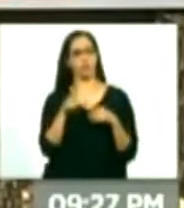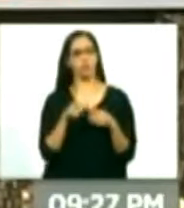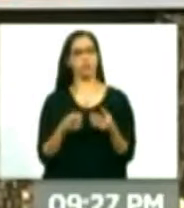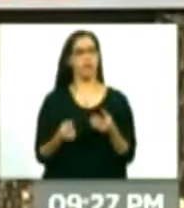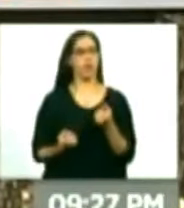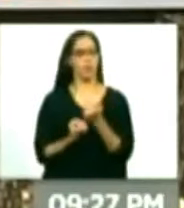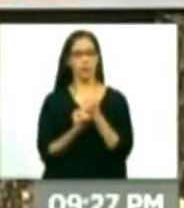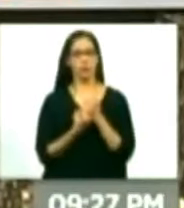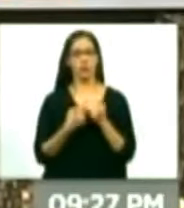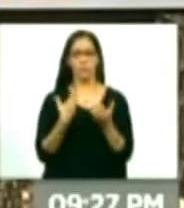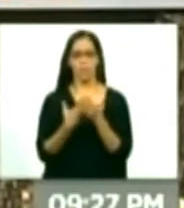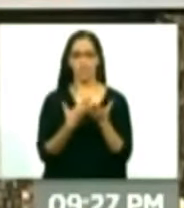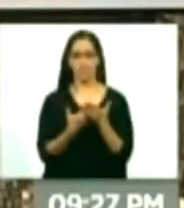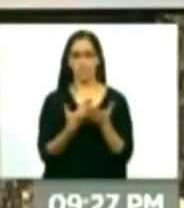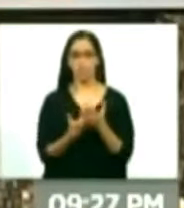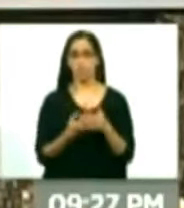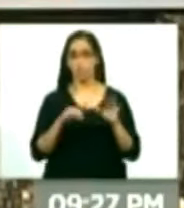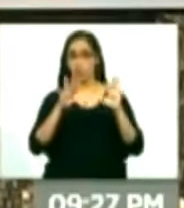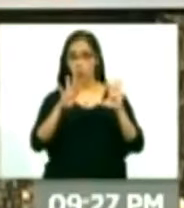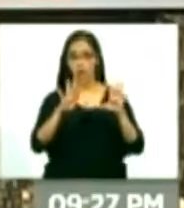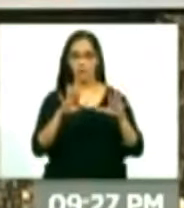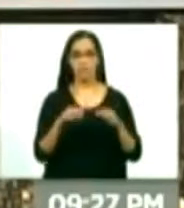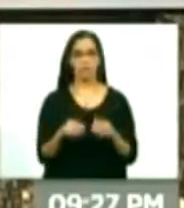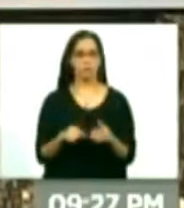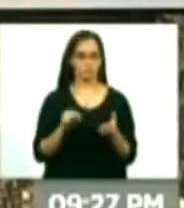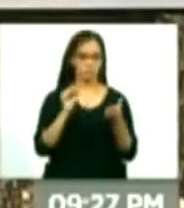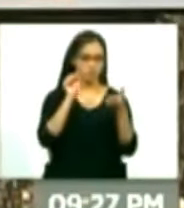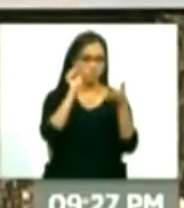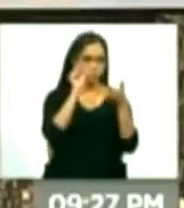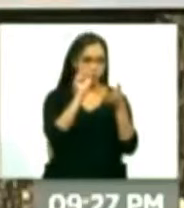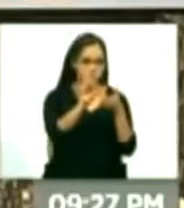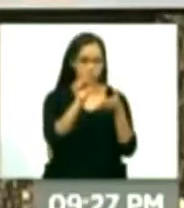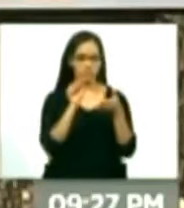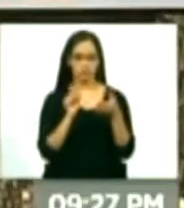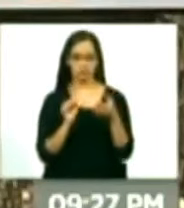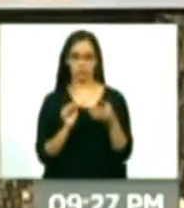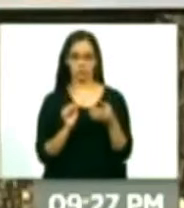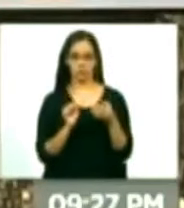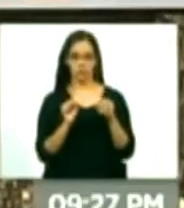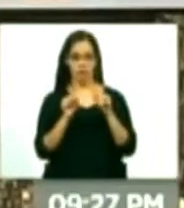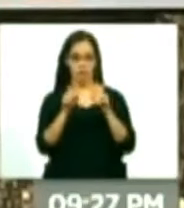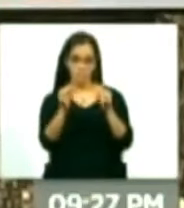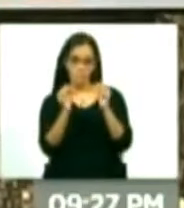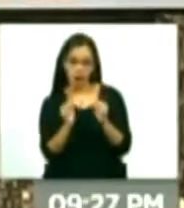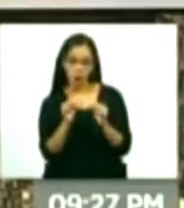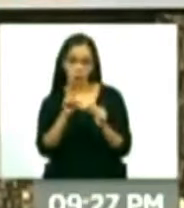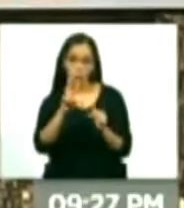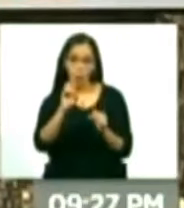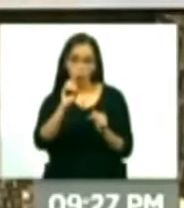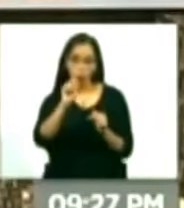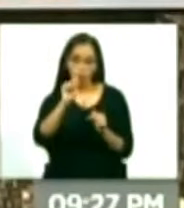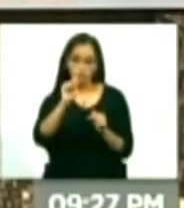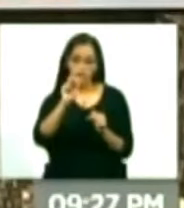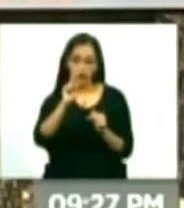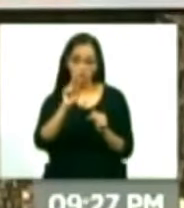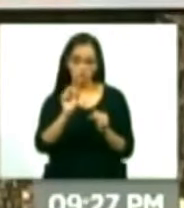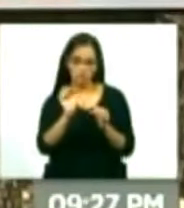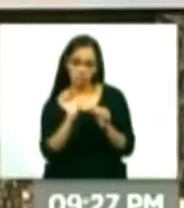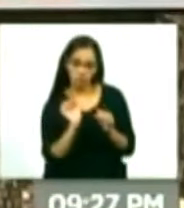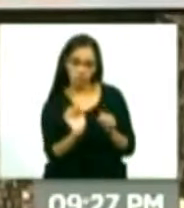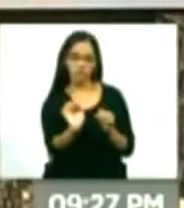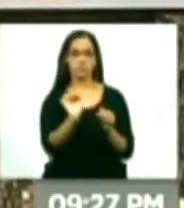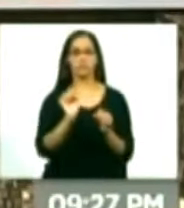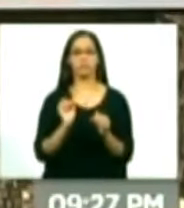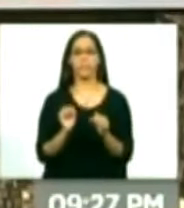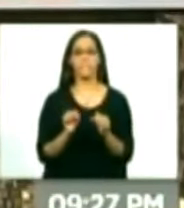de la preferencia de esos 9, lo oprime. Más abajito dice votar le dio votar. Y